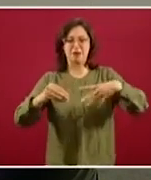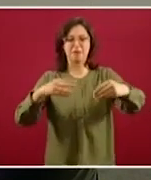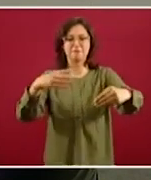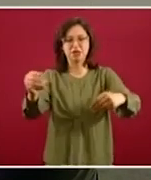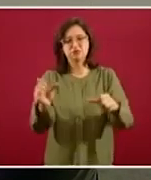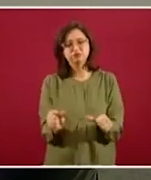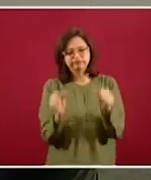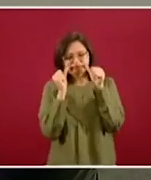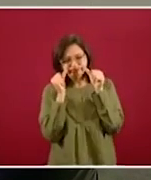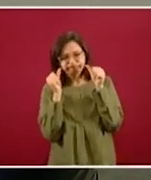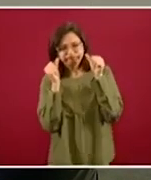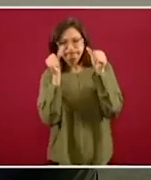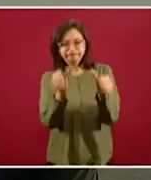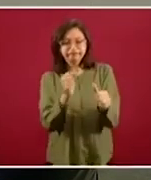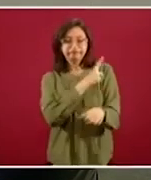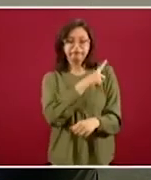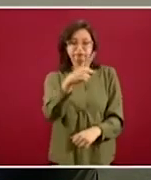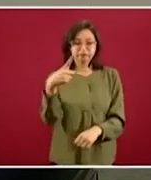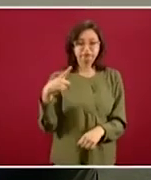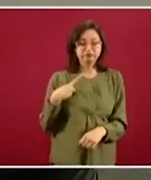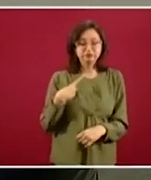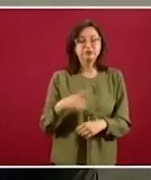estamos enfrentando hoy en día.